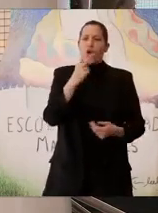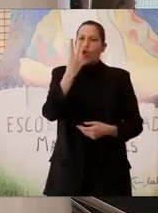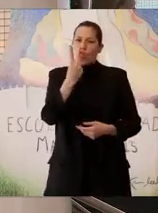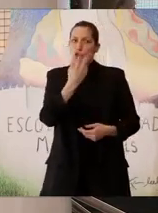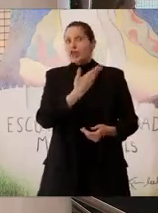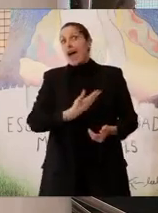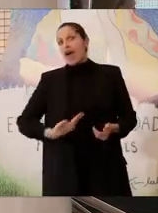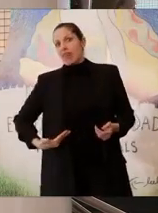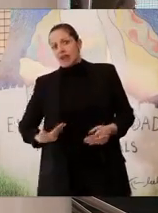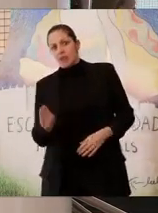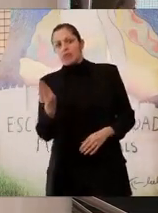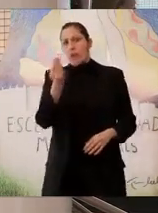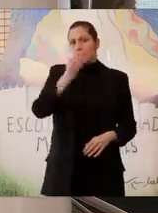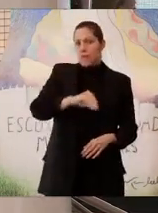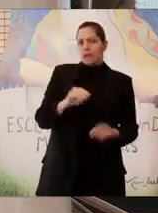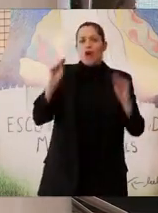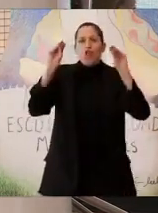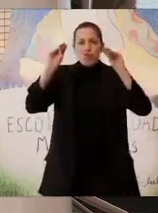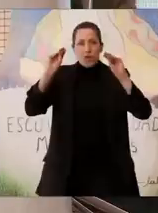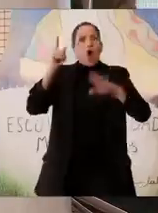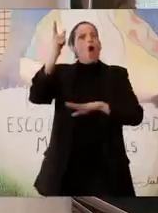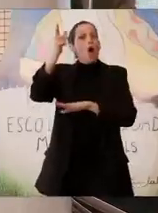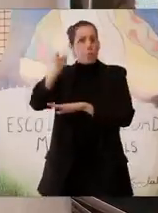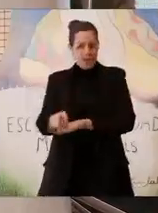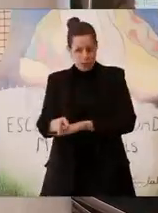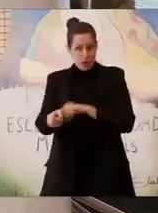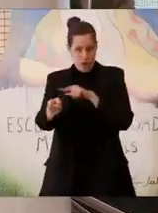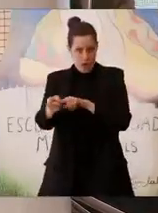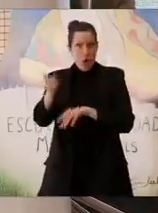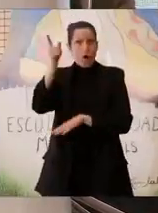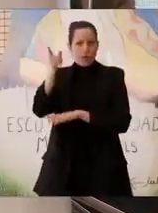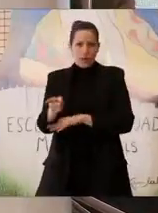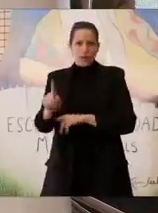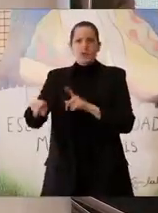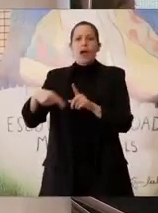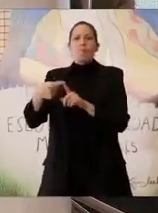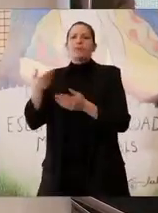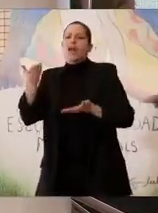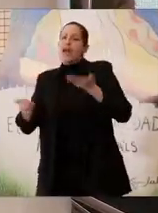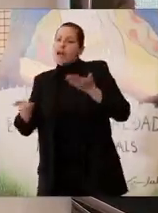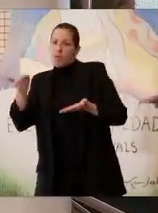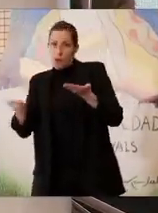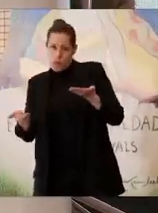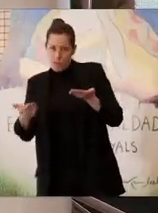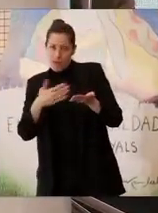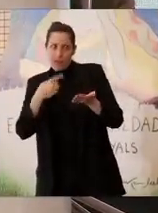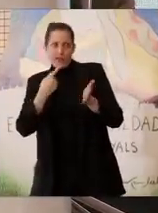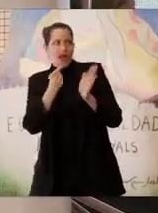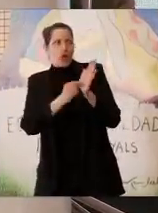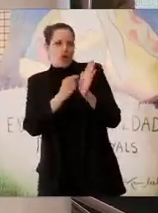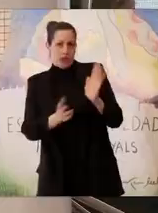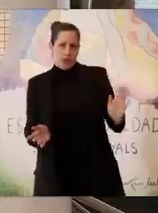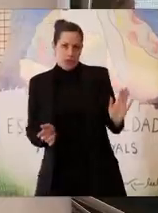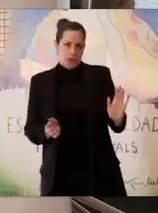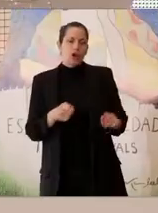importantes: formación obligatoria y evaluable. Es decir, esto no es que usted se forme, no, es que usted tiene